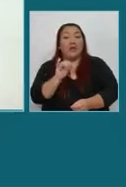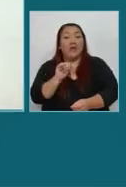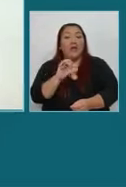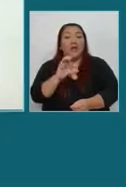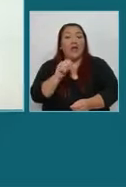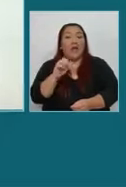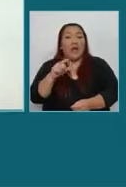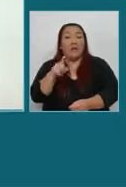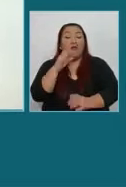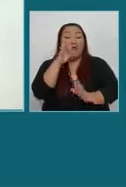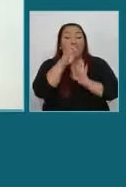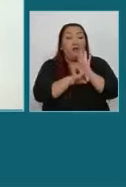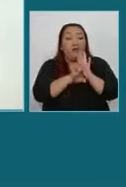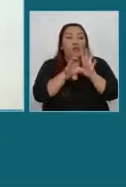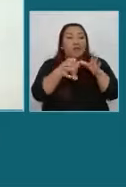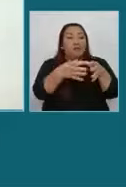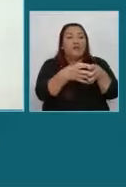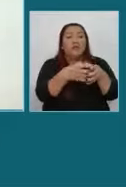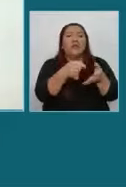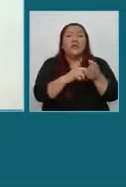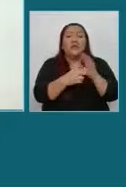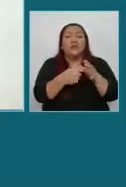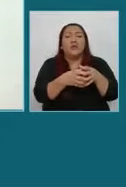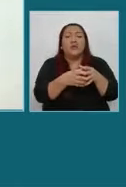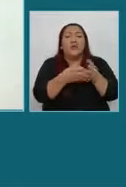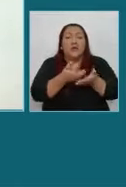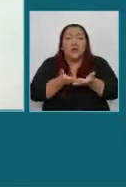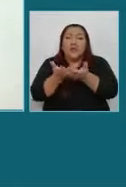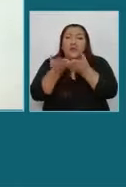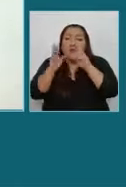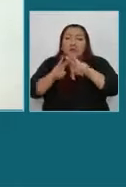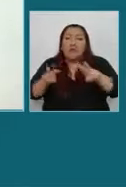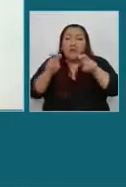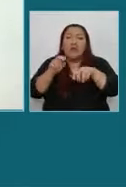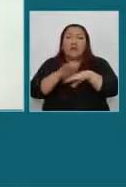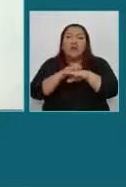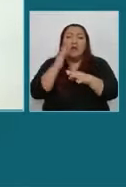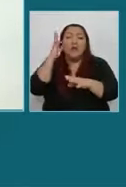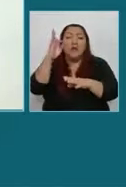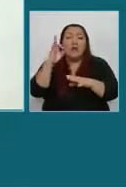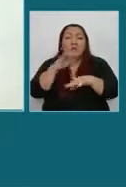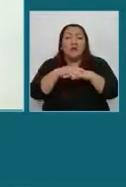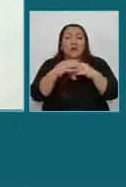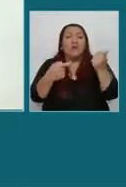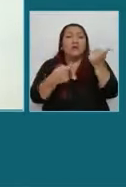fondo corporativo que invierte en startups que están mitigando los efectos colaterales